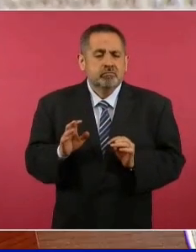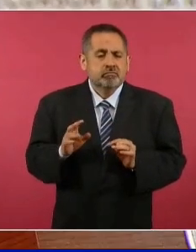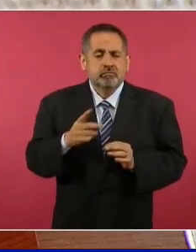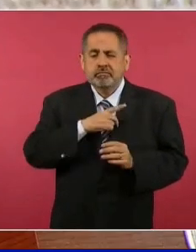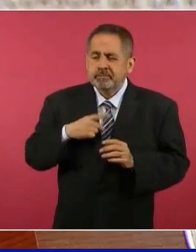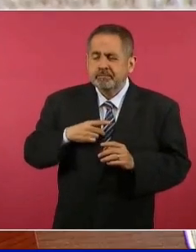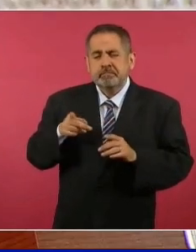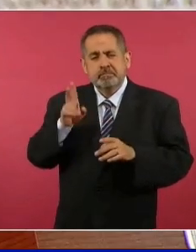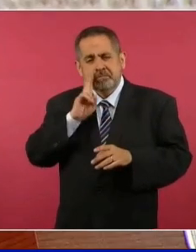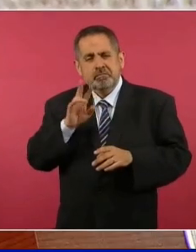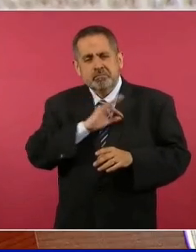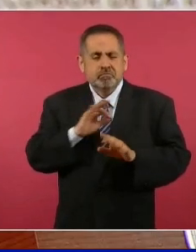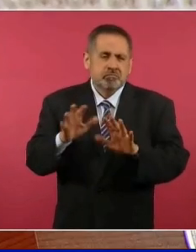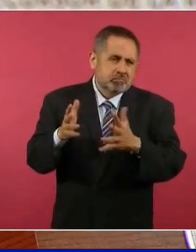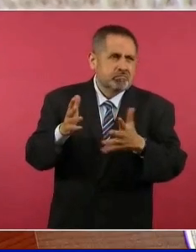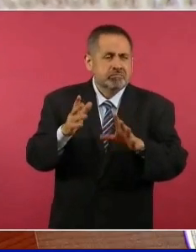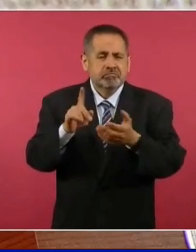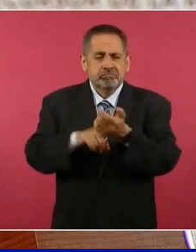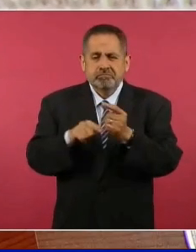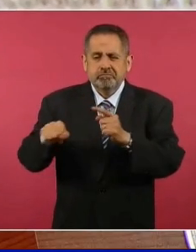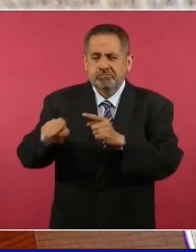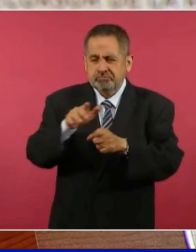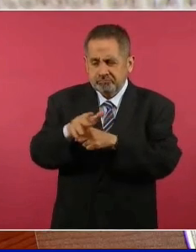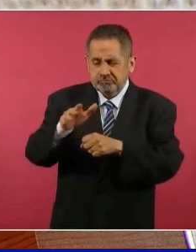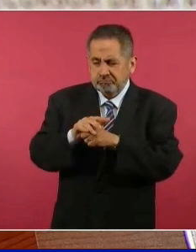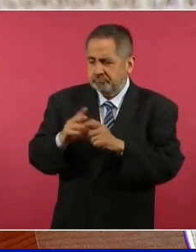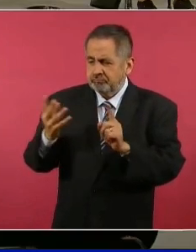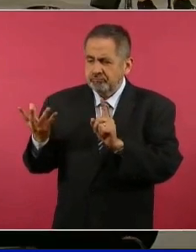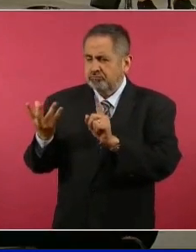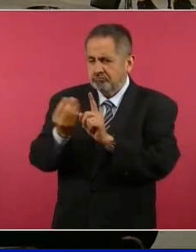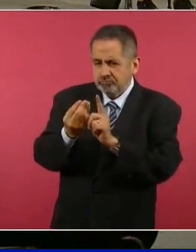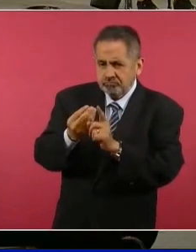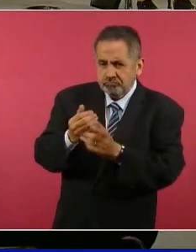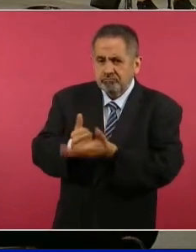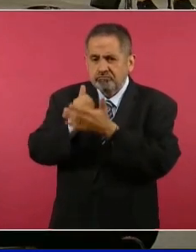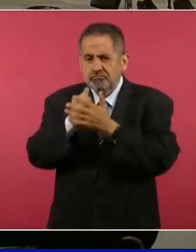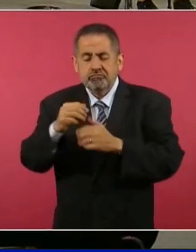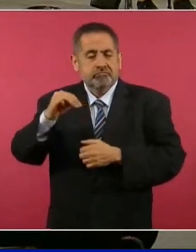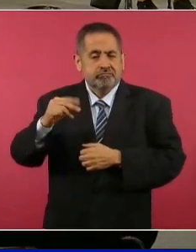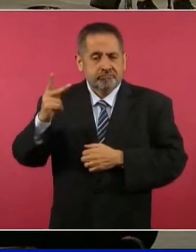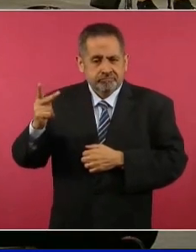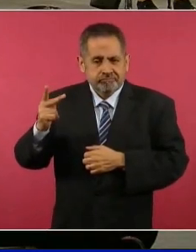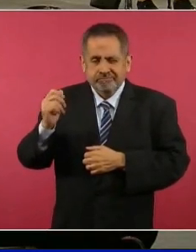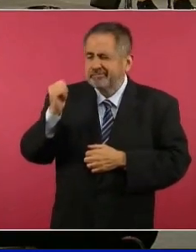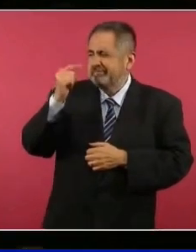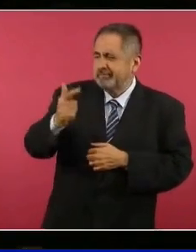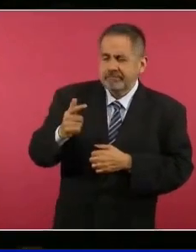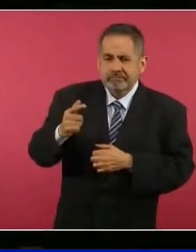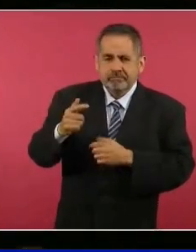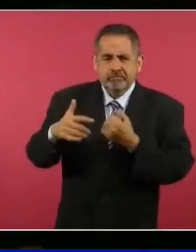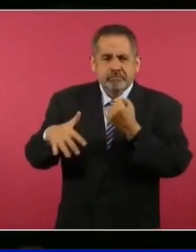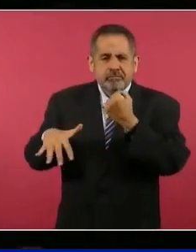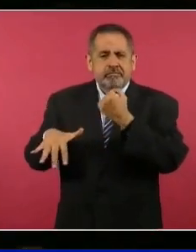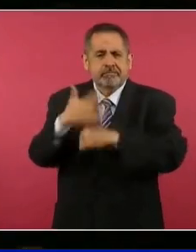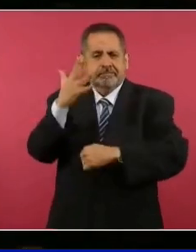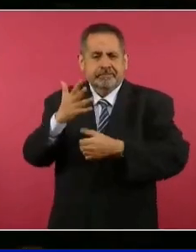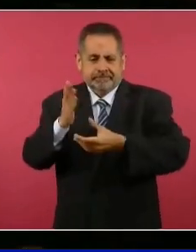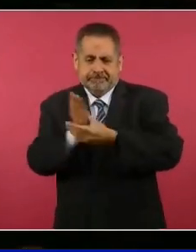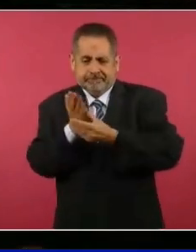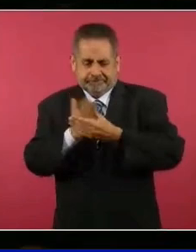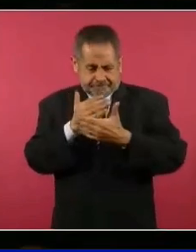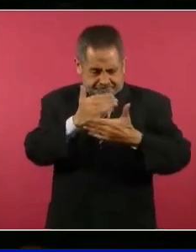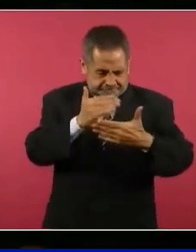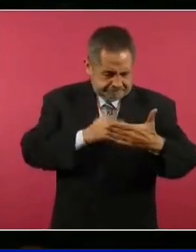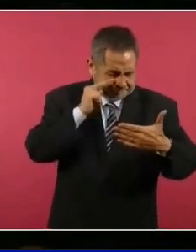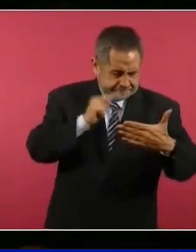tener cuando menos las personas, suficiente personal para que cada MP, cuando mucho, tuviera 15 carpetas que